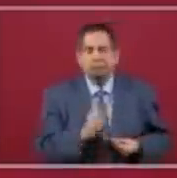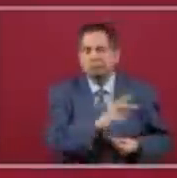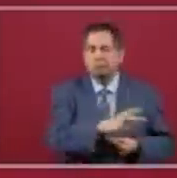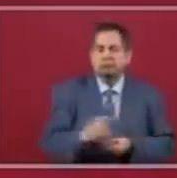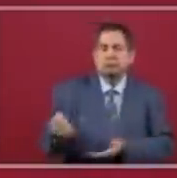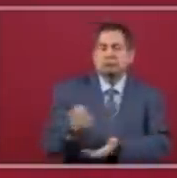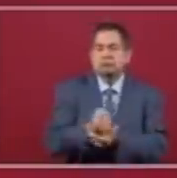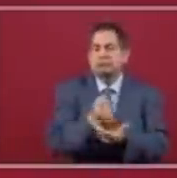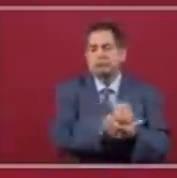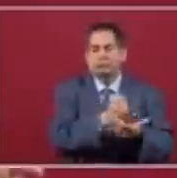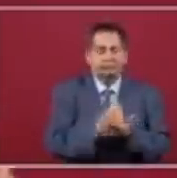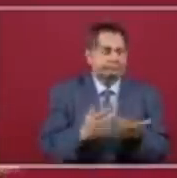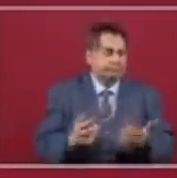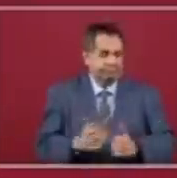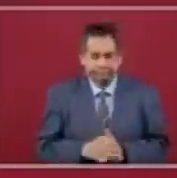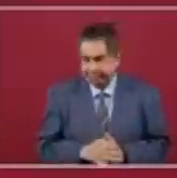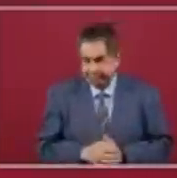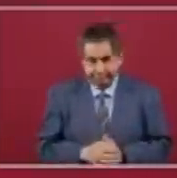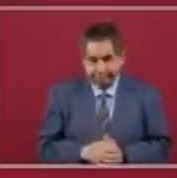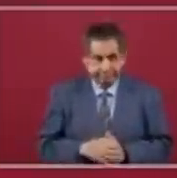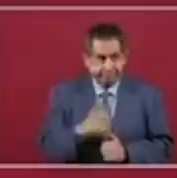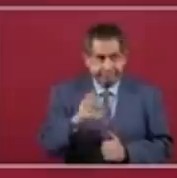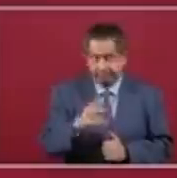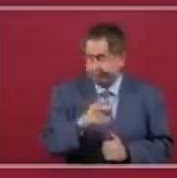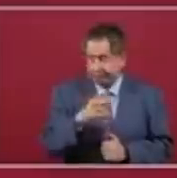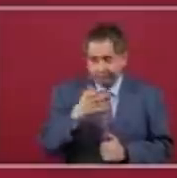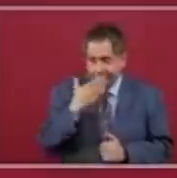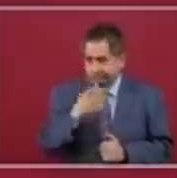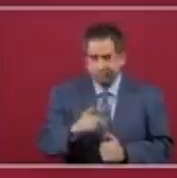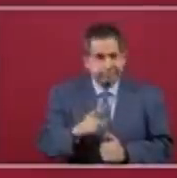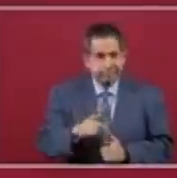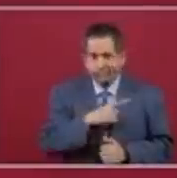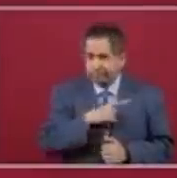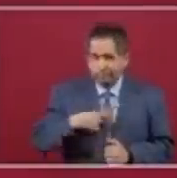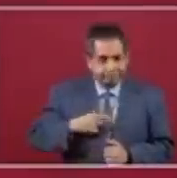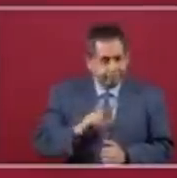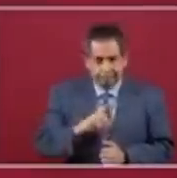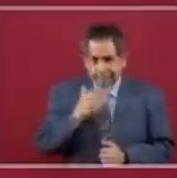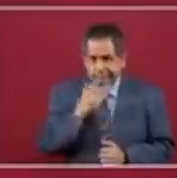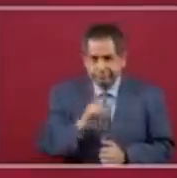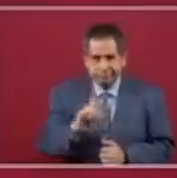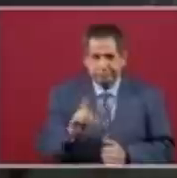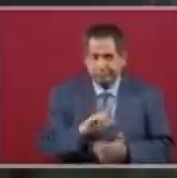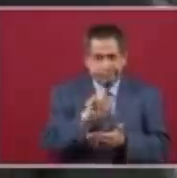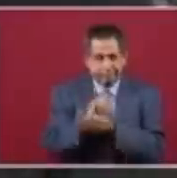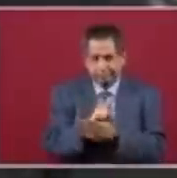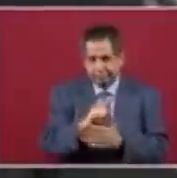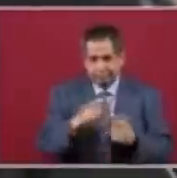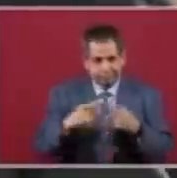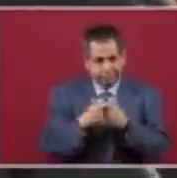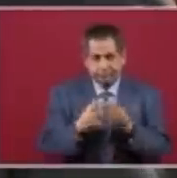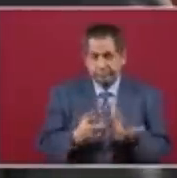distribuyera presupuesto. Eso es indebido, es ilegal. Por eso es el